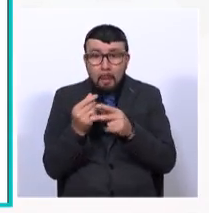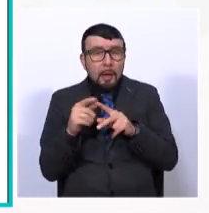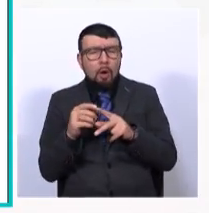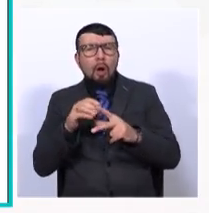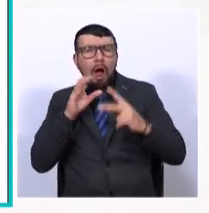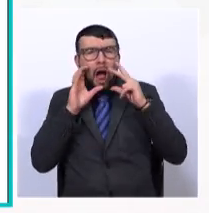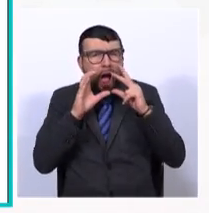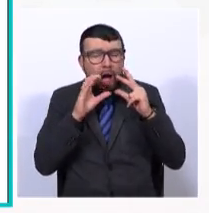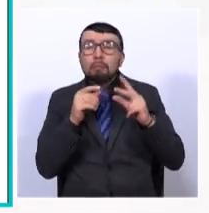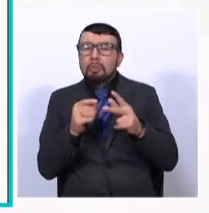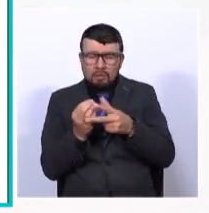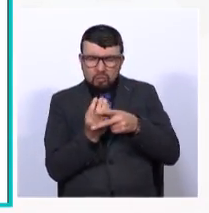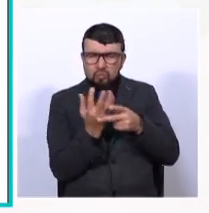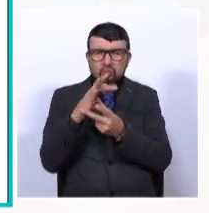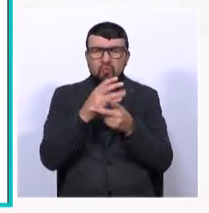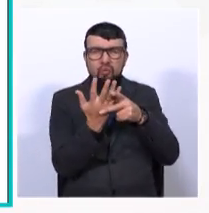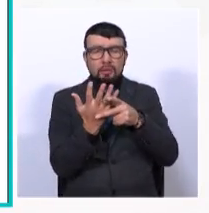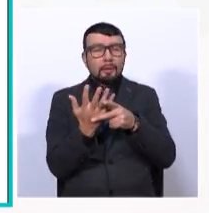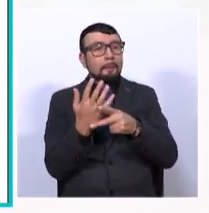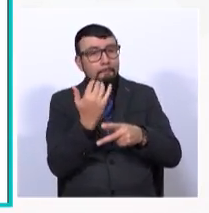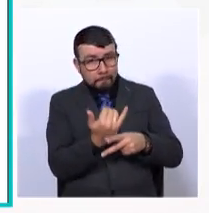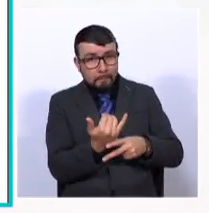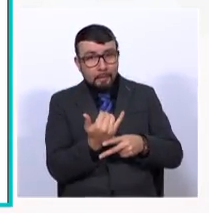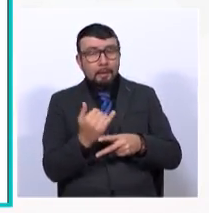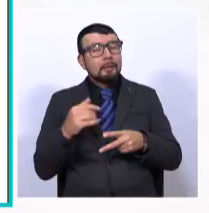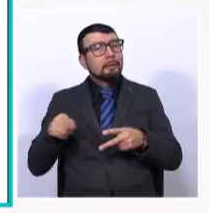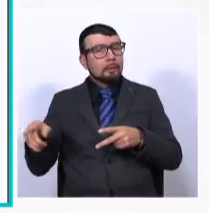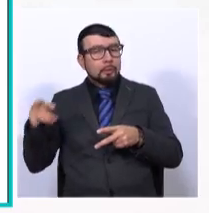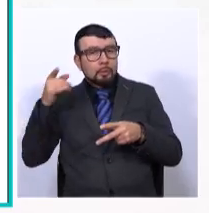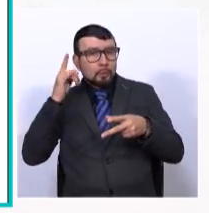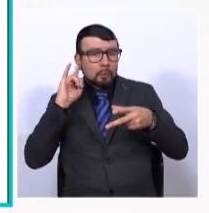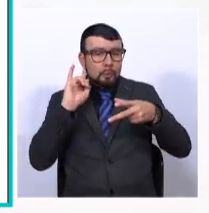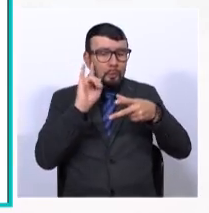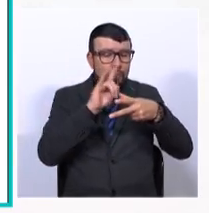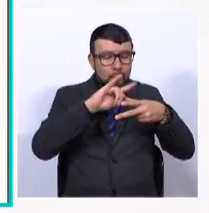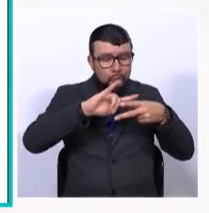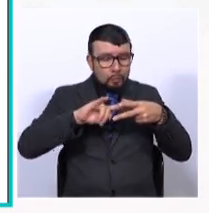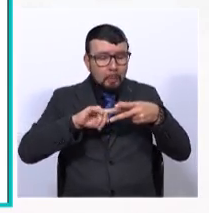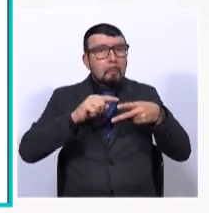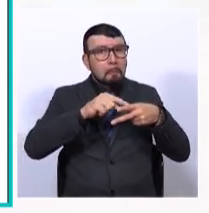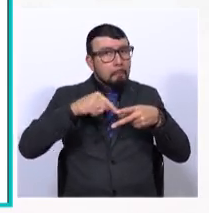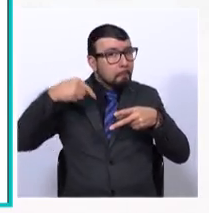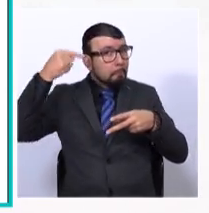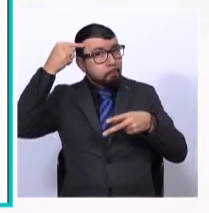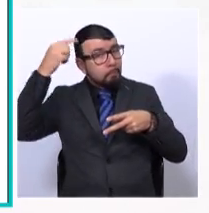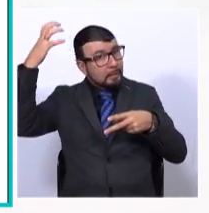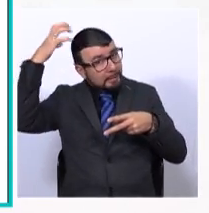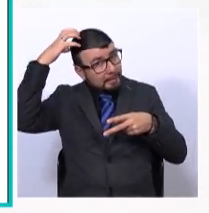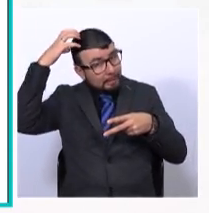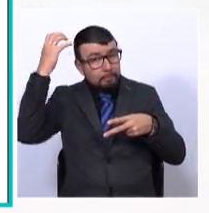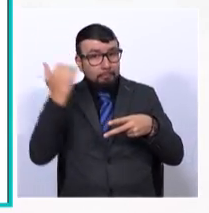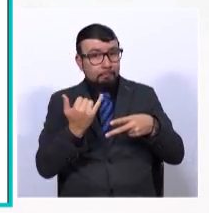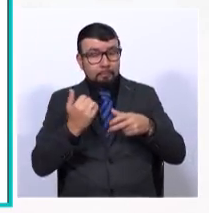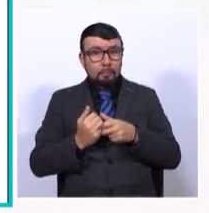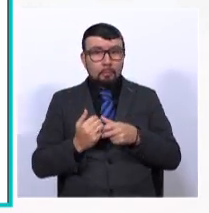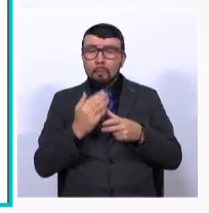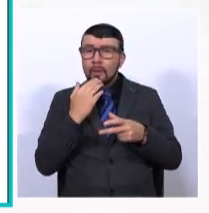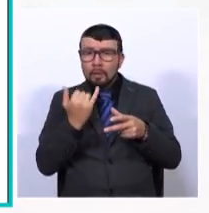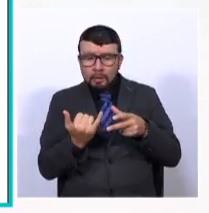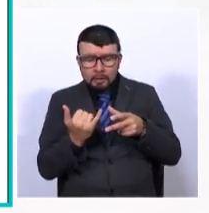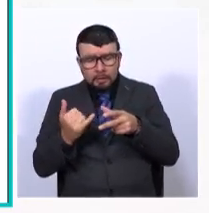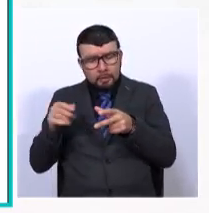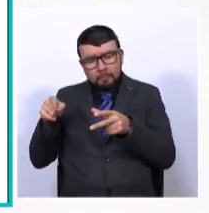duro. Y este estímulo va por este nervio. ¿A dónde? Al cerebro. Así es que uno oye. Si aquí hay un